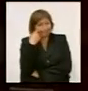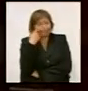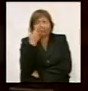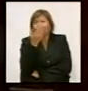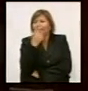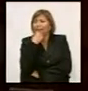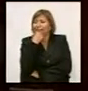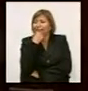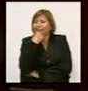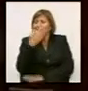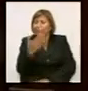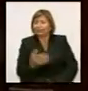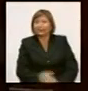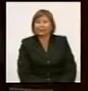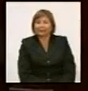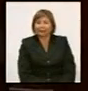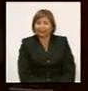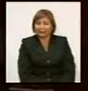Bobby,